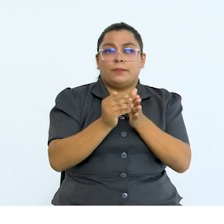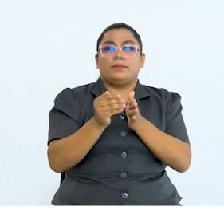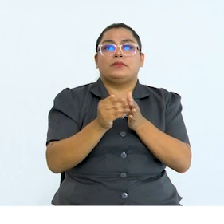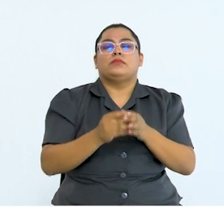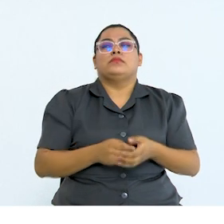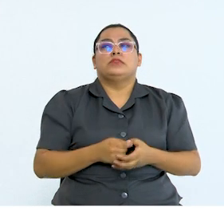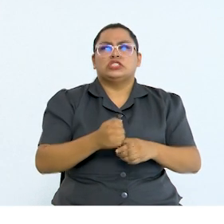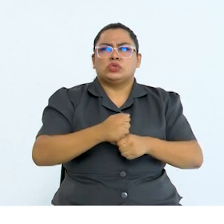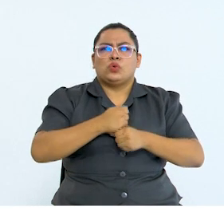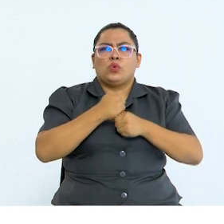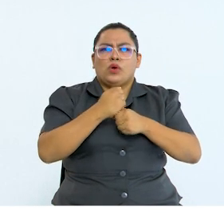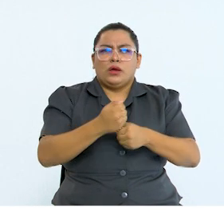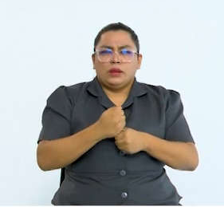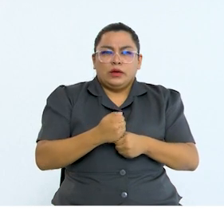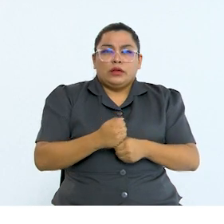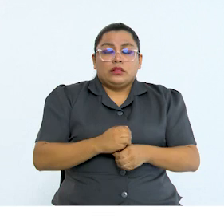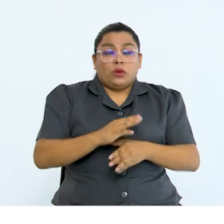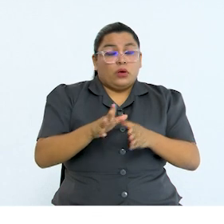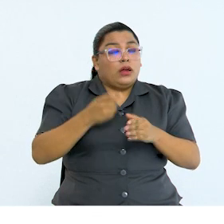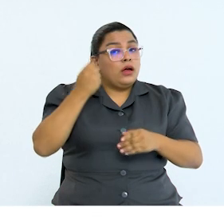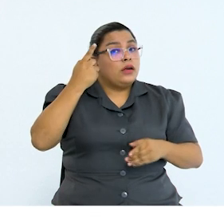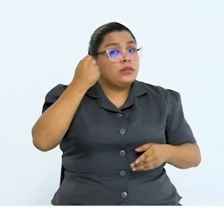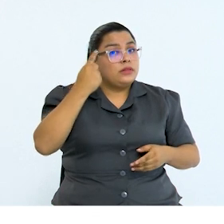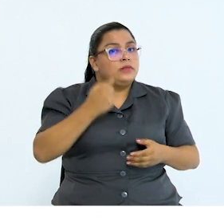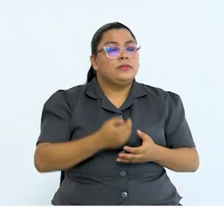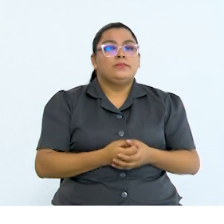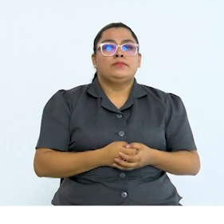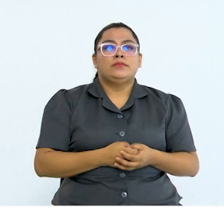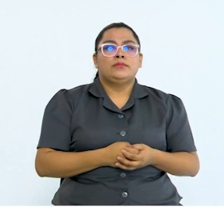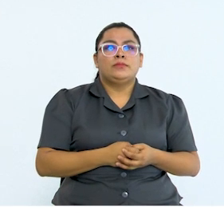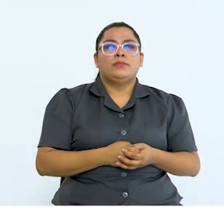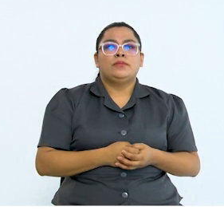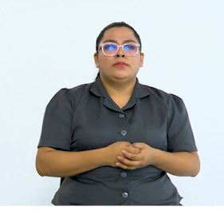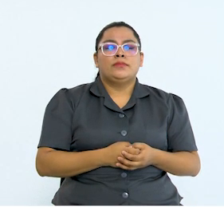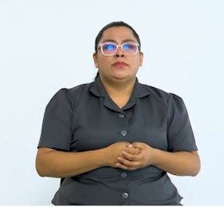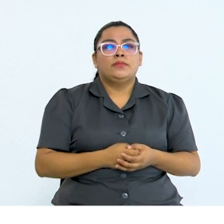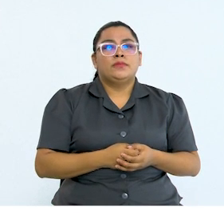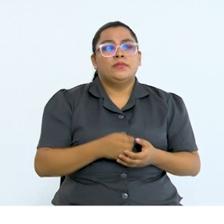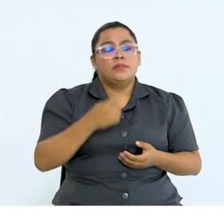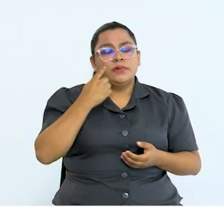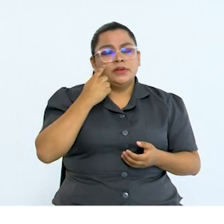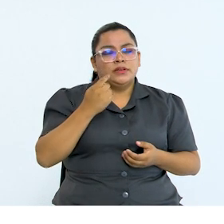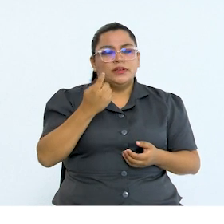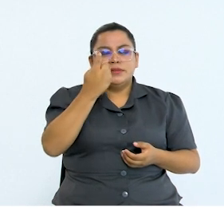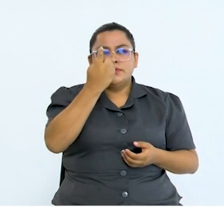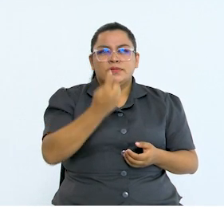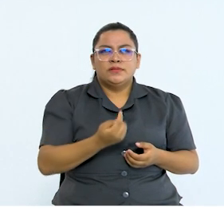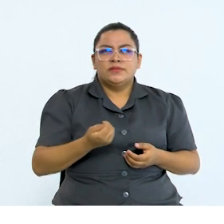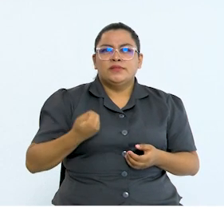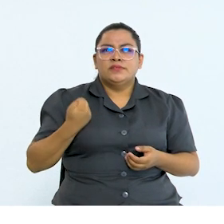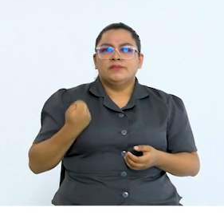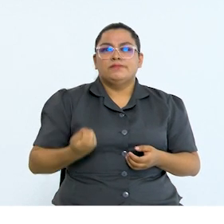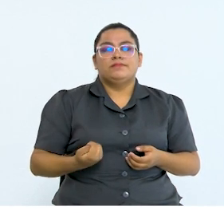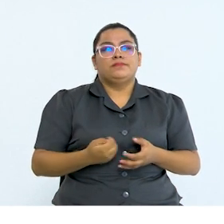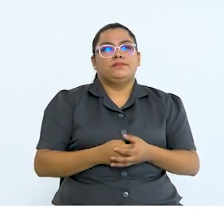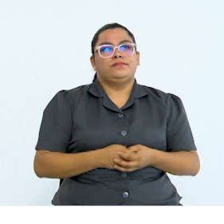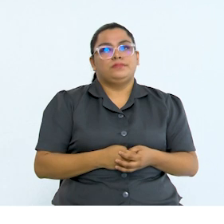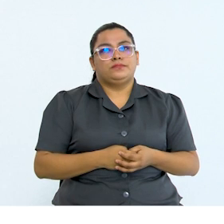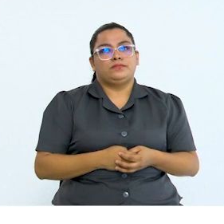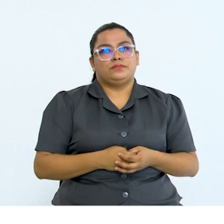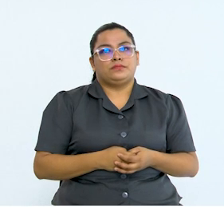comprendan. Enfatiza los puntos importantes y los datos. Es necesario que el